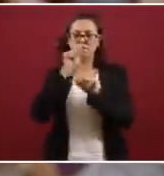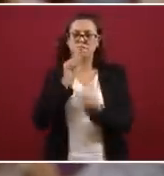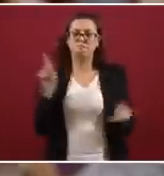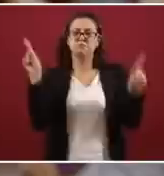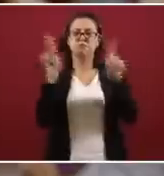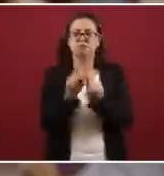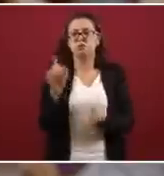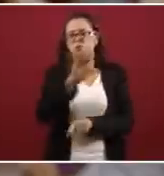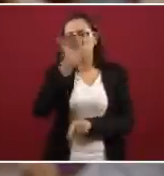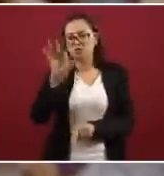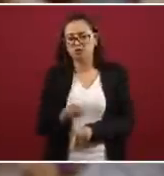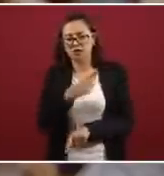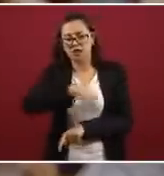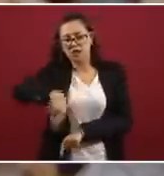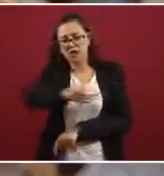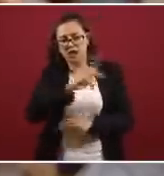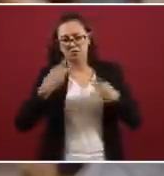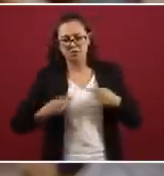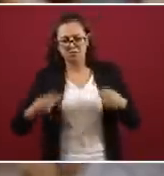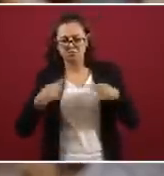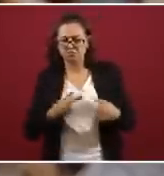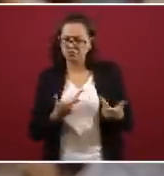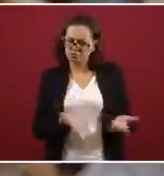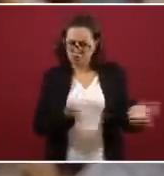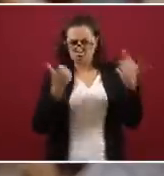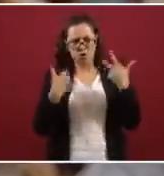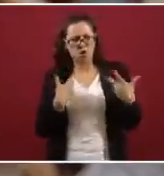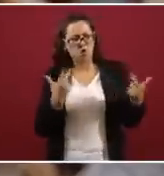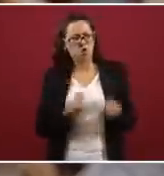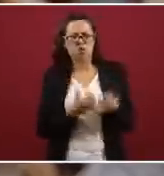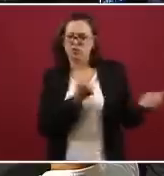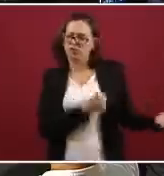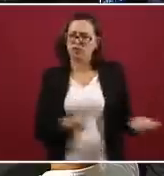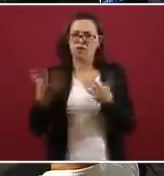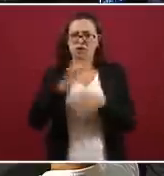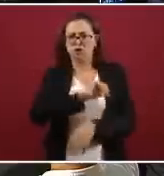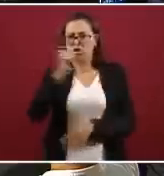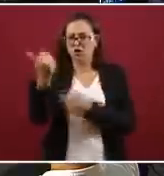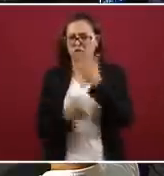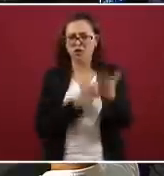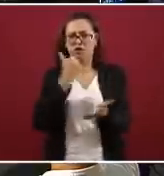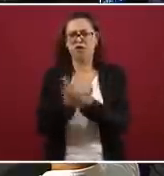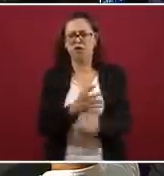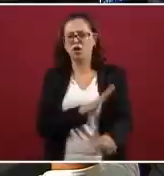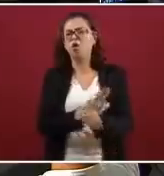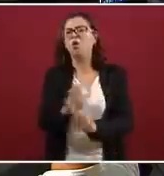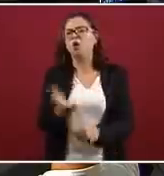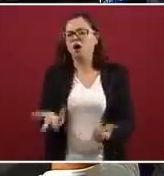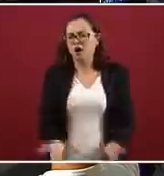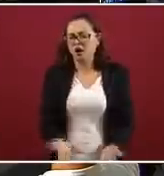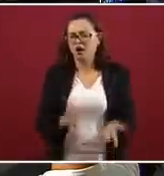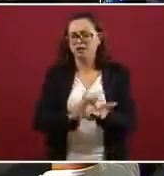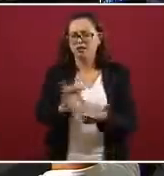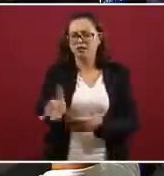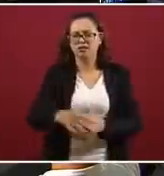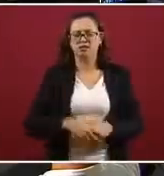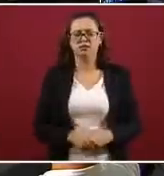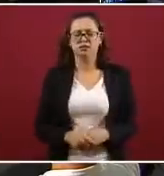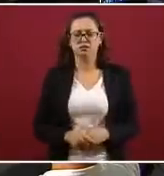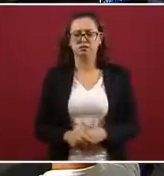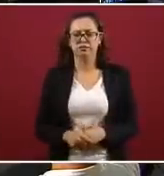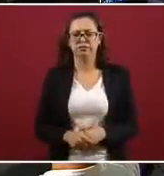está ofreciendo a los empleados para que decidan irse a vivir a Ciudad Obregón? Gracias. Sí. Antes de